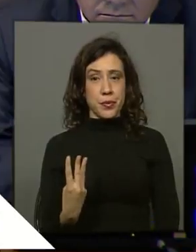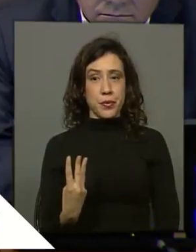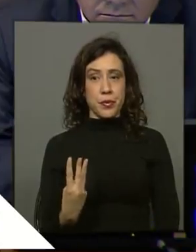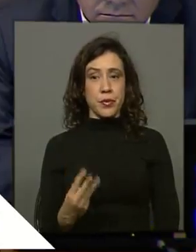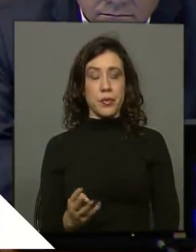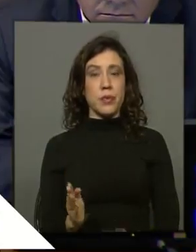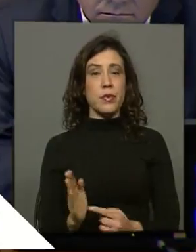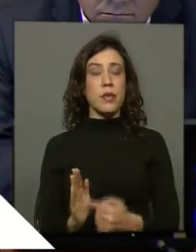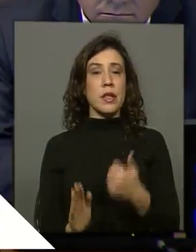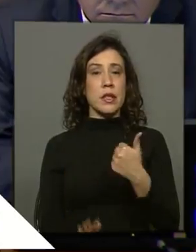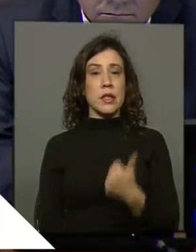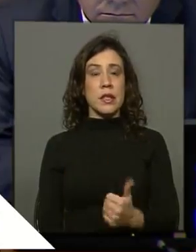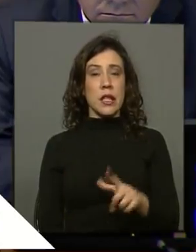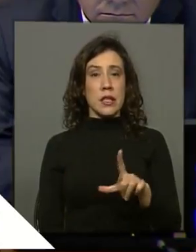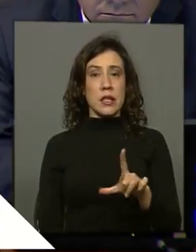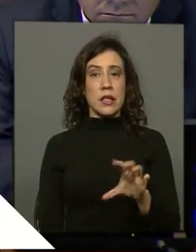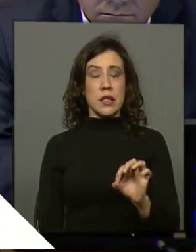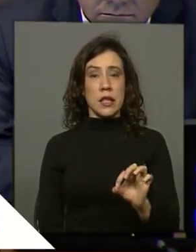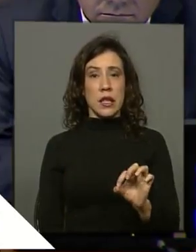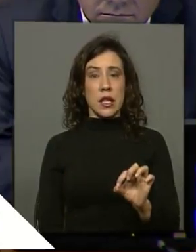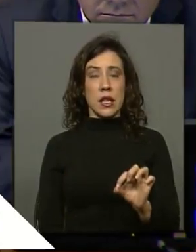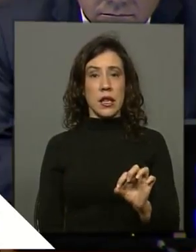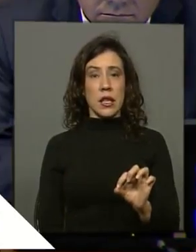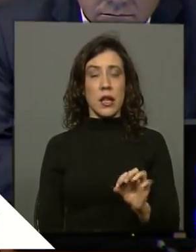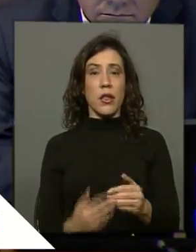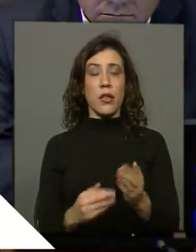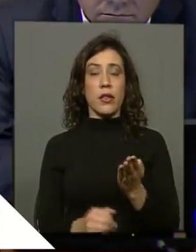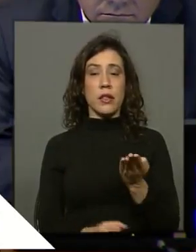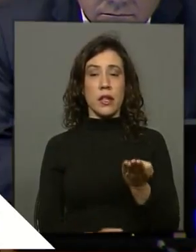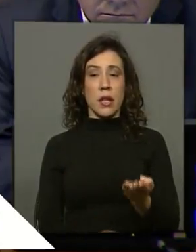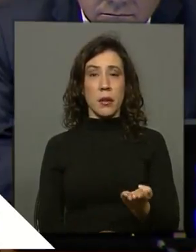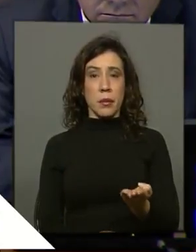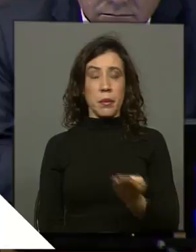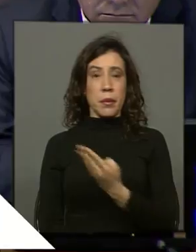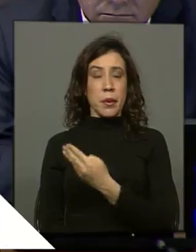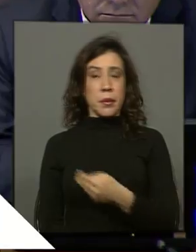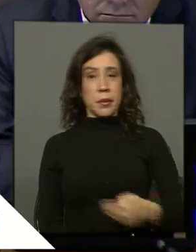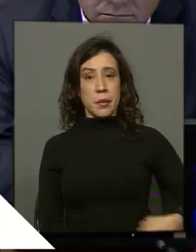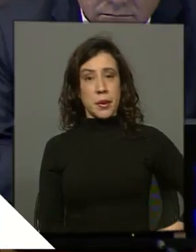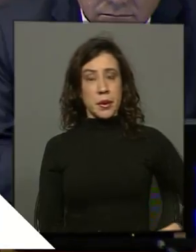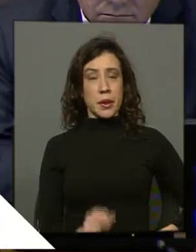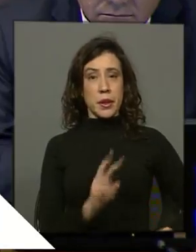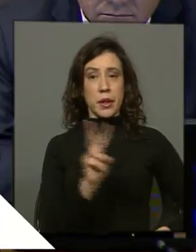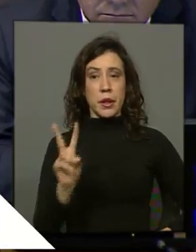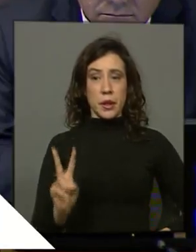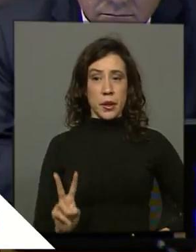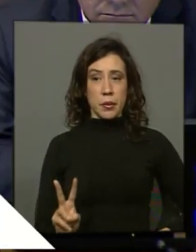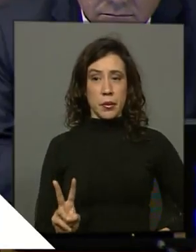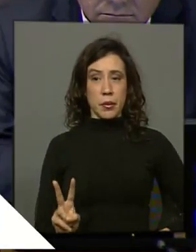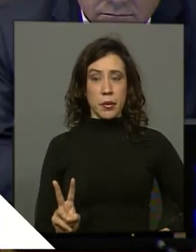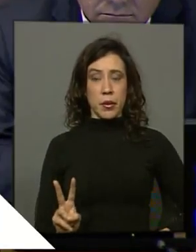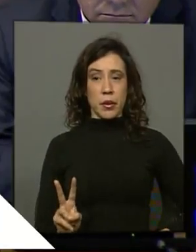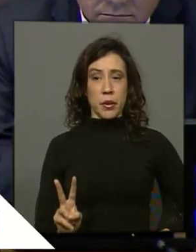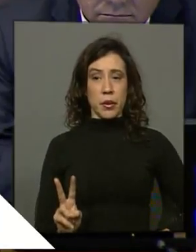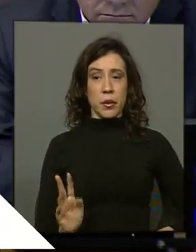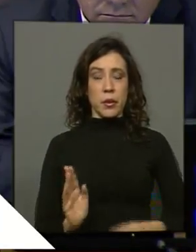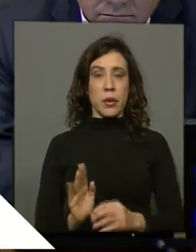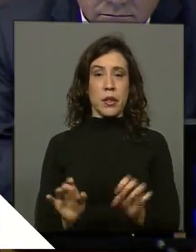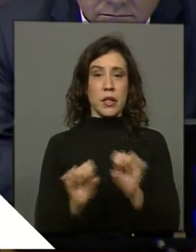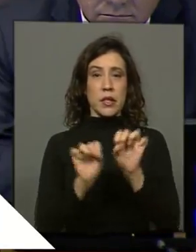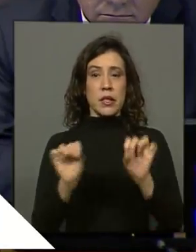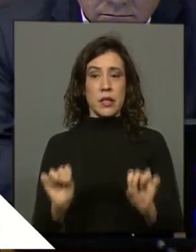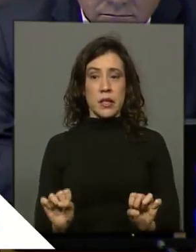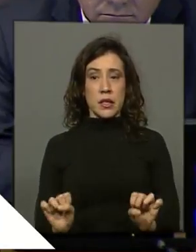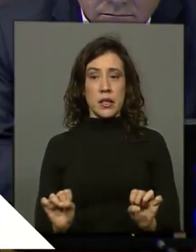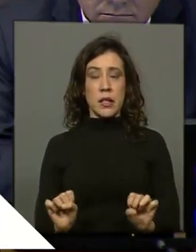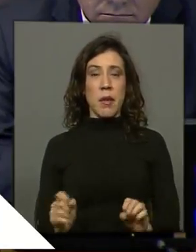resolución 670 en virtud de la cual se solicita a su excelencia la presidenta de la república consagrar un sistema de